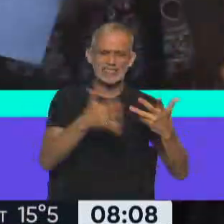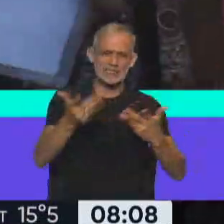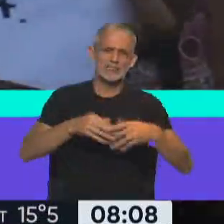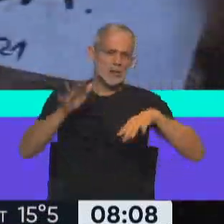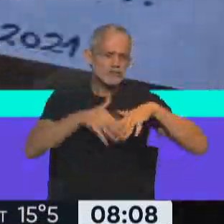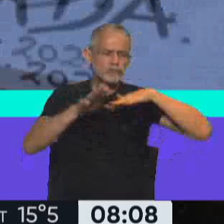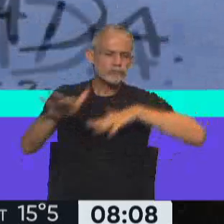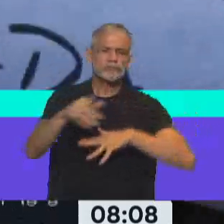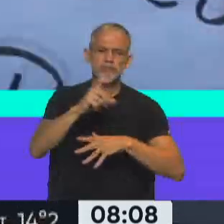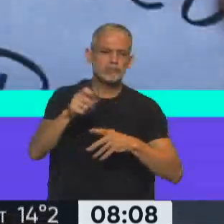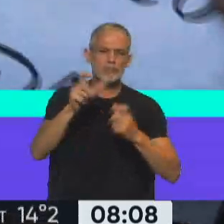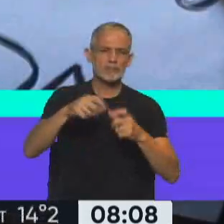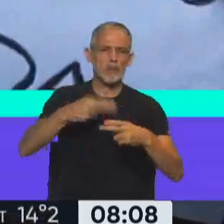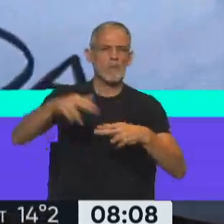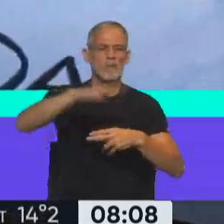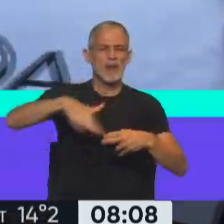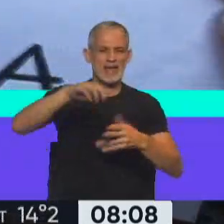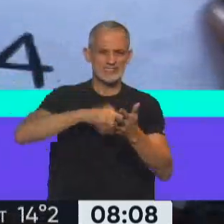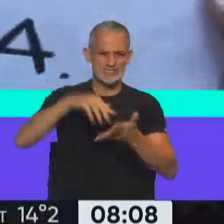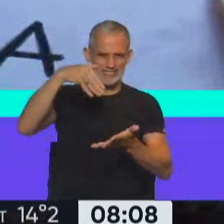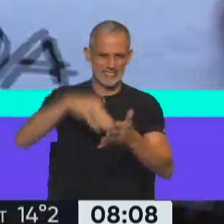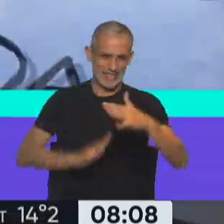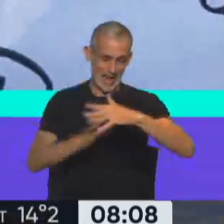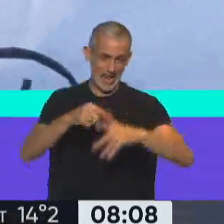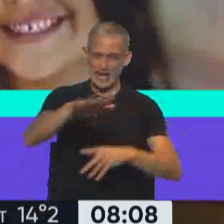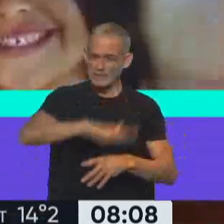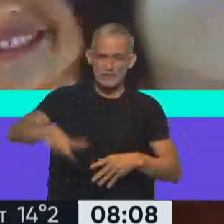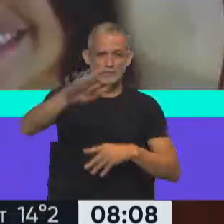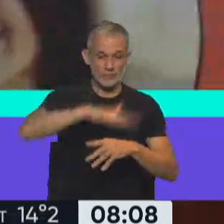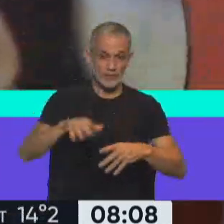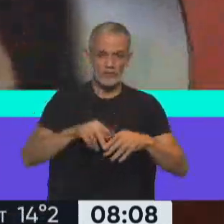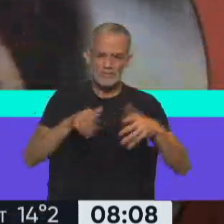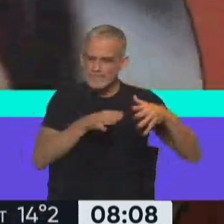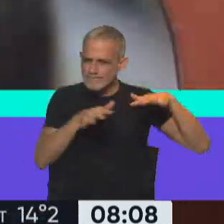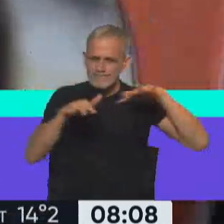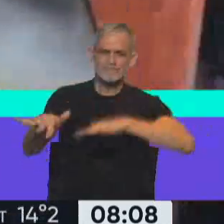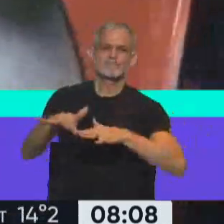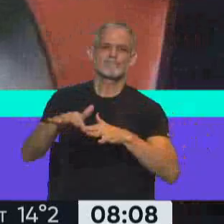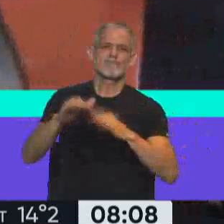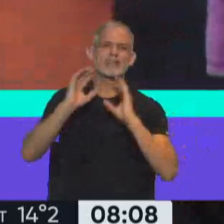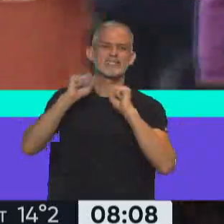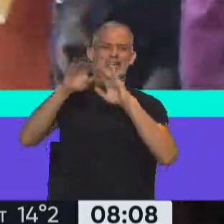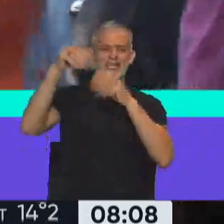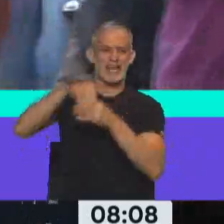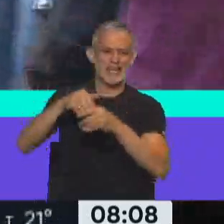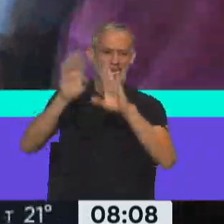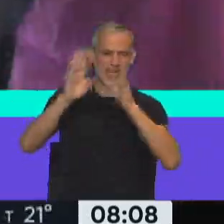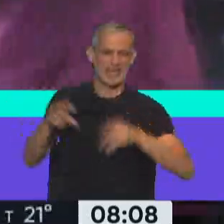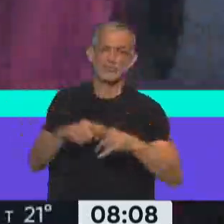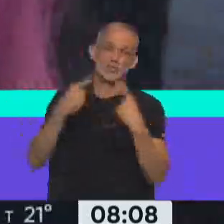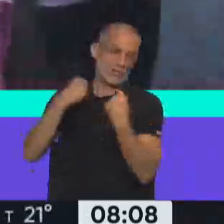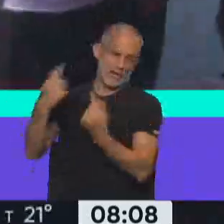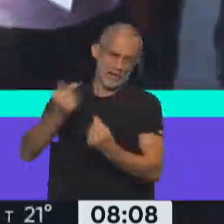marcharon alrededor de la Plaza Central y luego se dirigieron a la Secretaría Electoral Federal en un claro reclamo